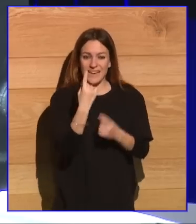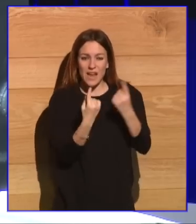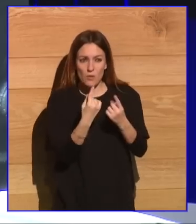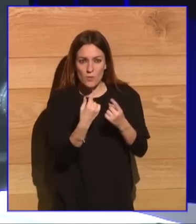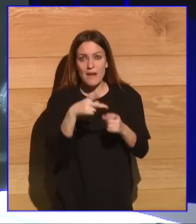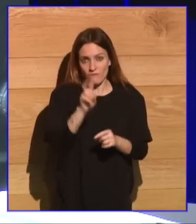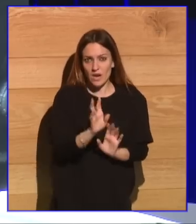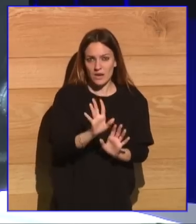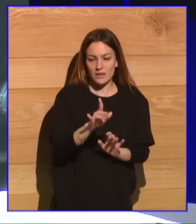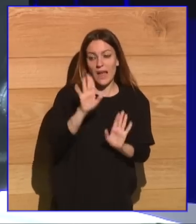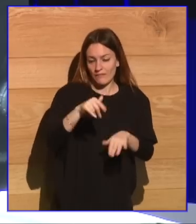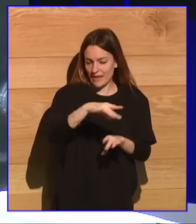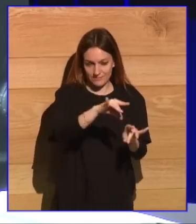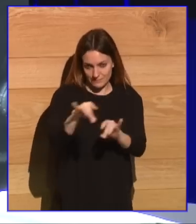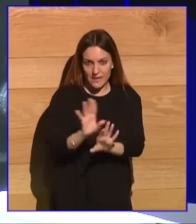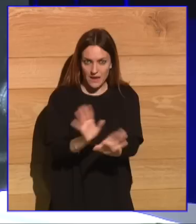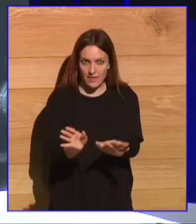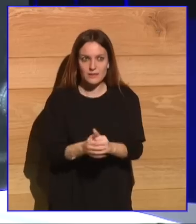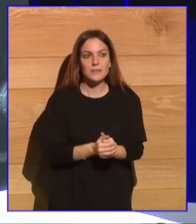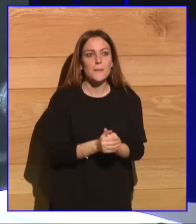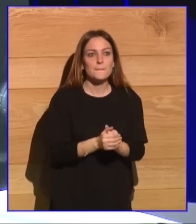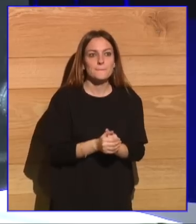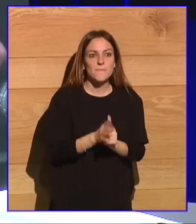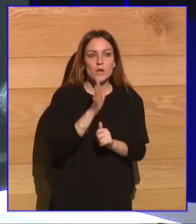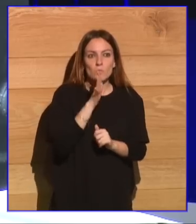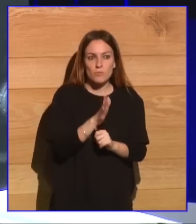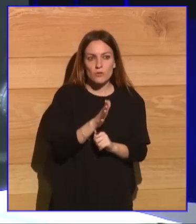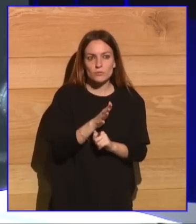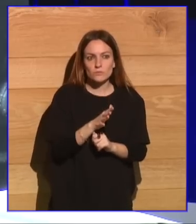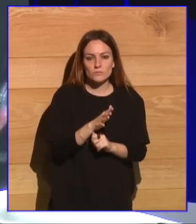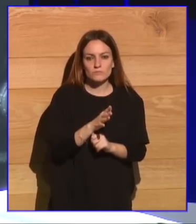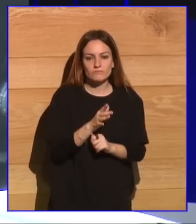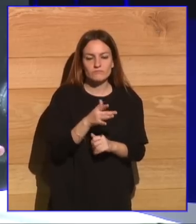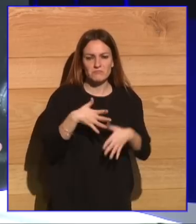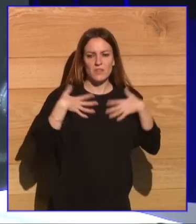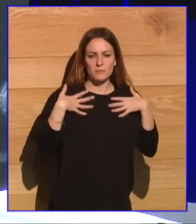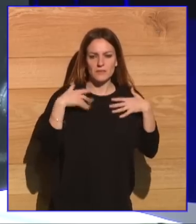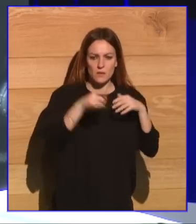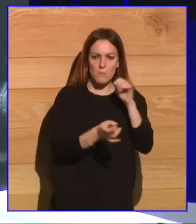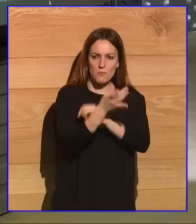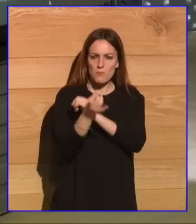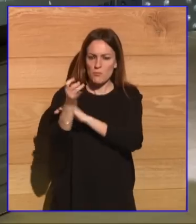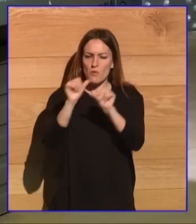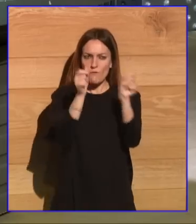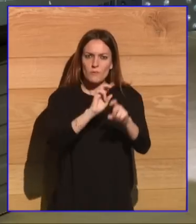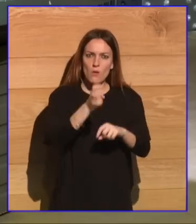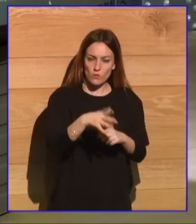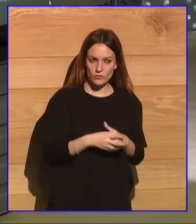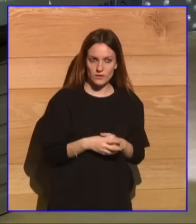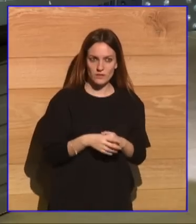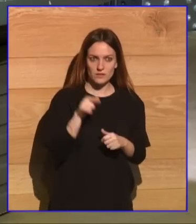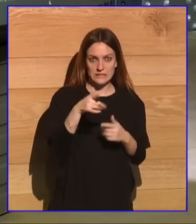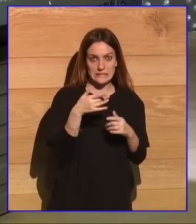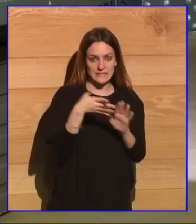valió prácticamente nada, tal y como nos decías, Juan. Porque de repente empezaron a crear en otro sentido. Efectivamente, aquí hay tres fuerzas